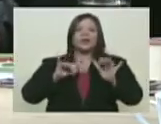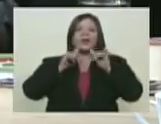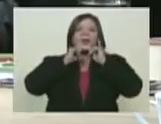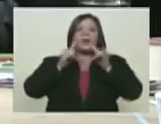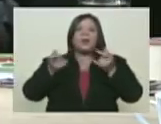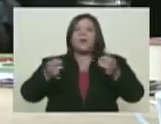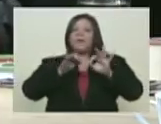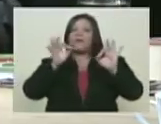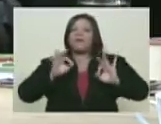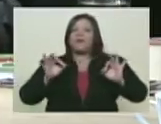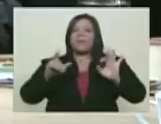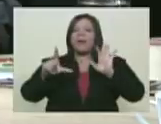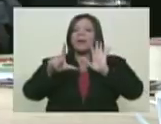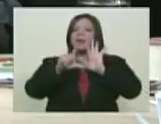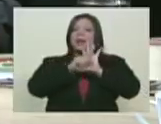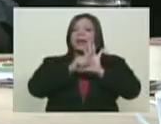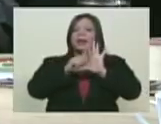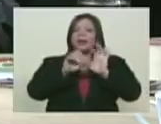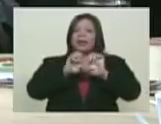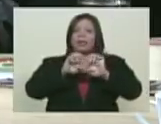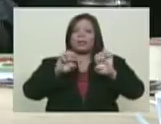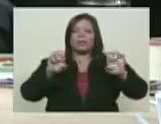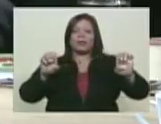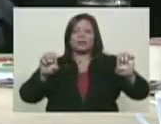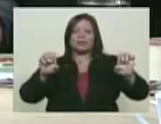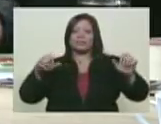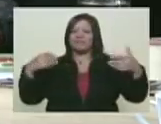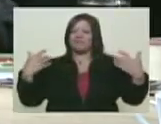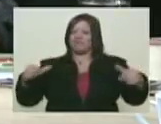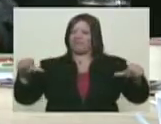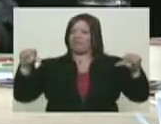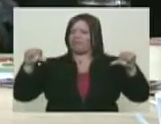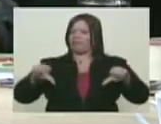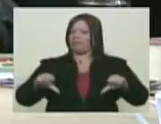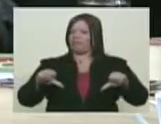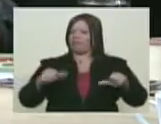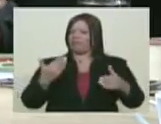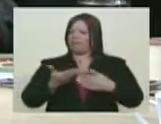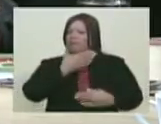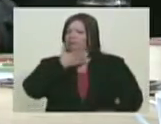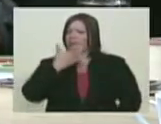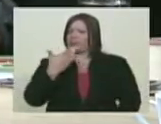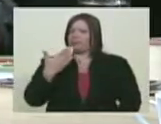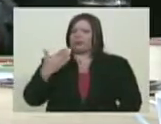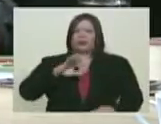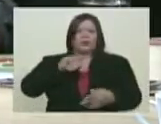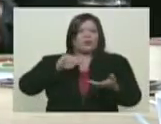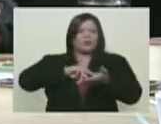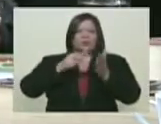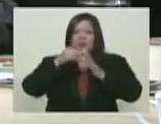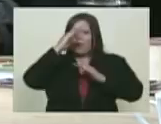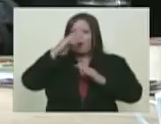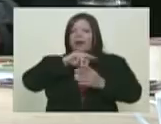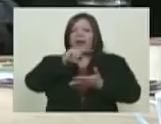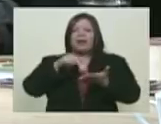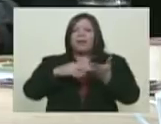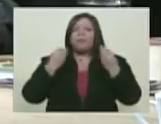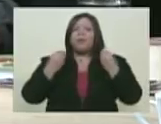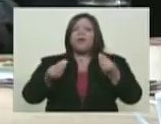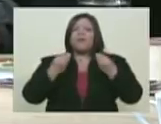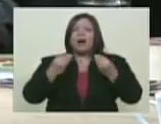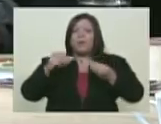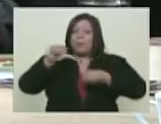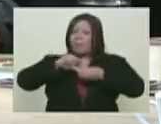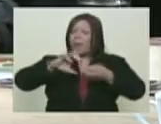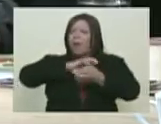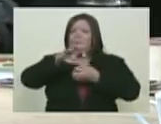maneja una ley de educación que no tiene nada que ver con la educación, o la desnacionalización del petróleo, que es una de las